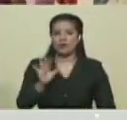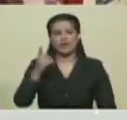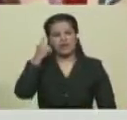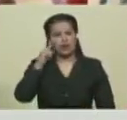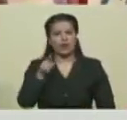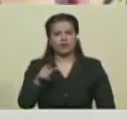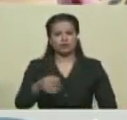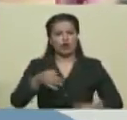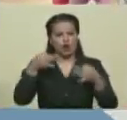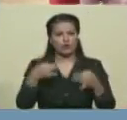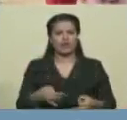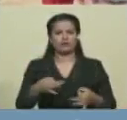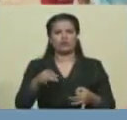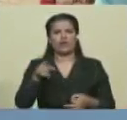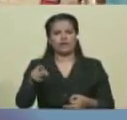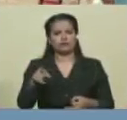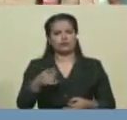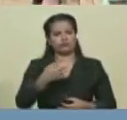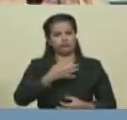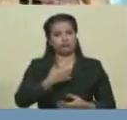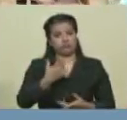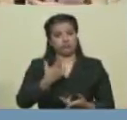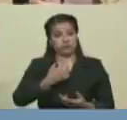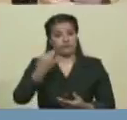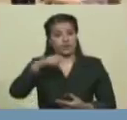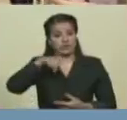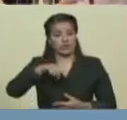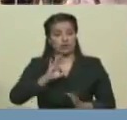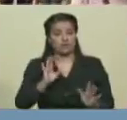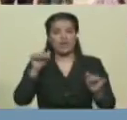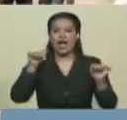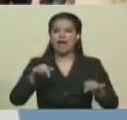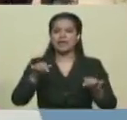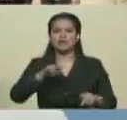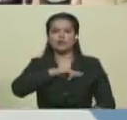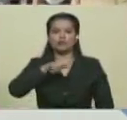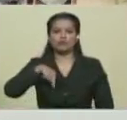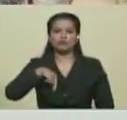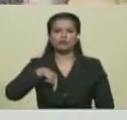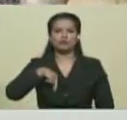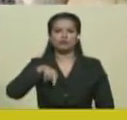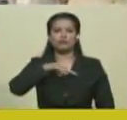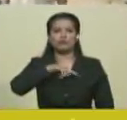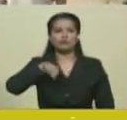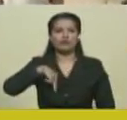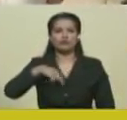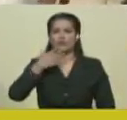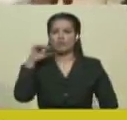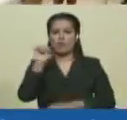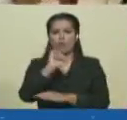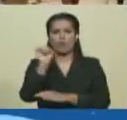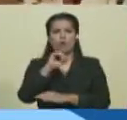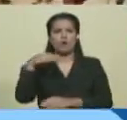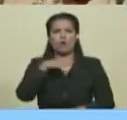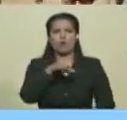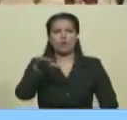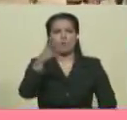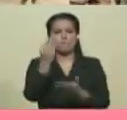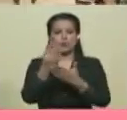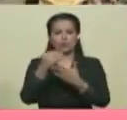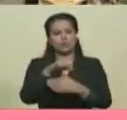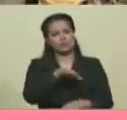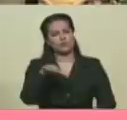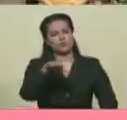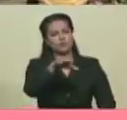creo que es lo necesario. Aquí hemos visto, nosotros venimos rodando desde Maturín, dando vueltas, viendo, pasando por las